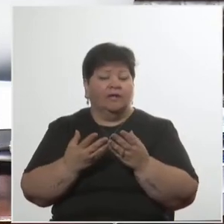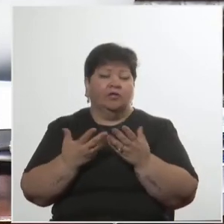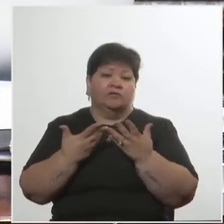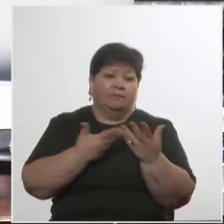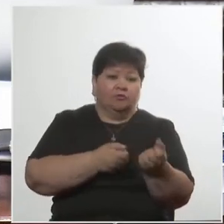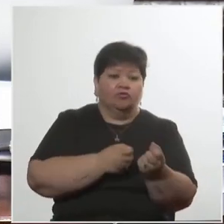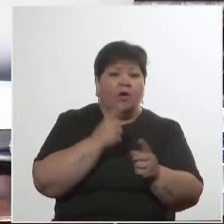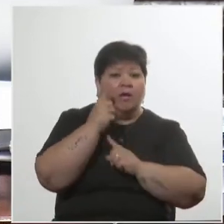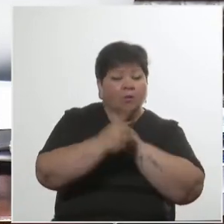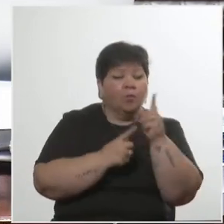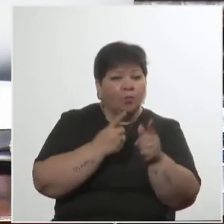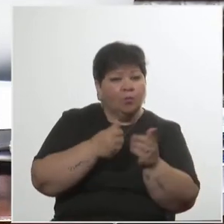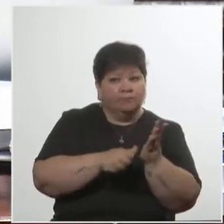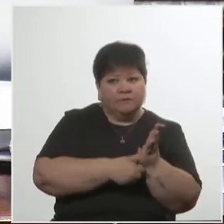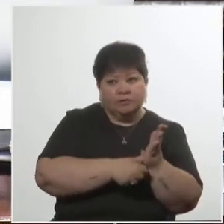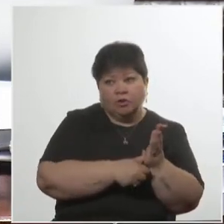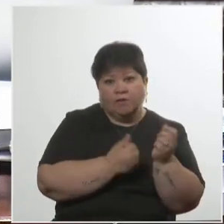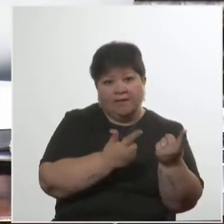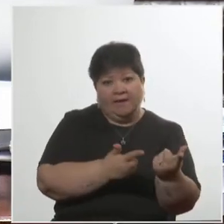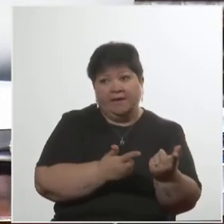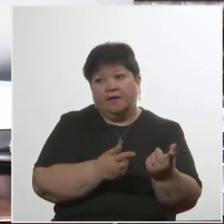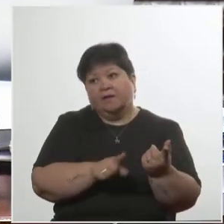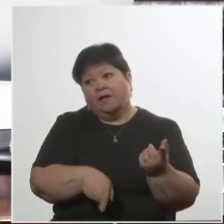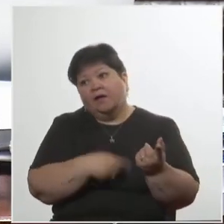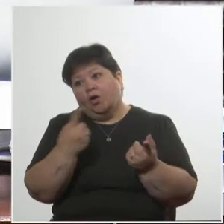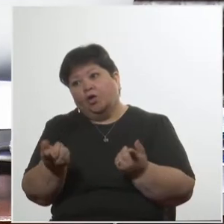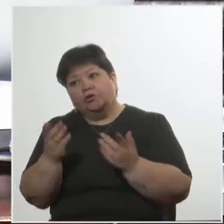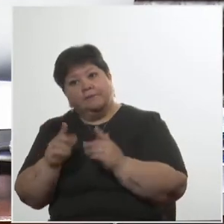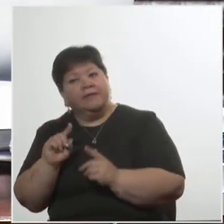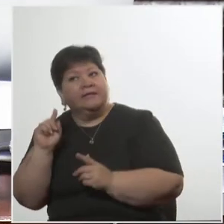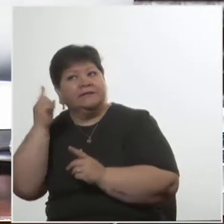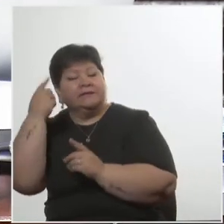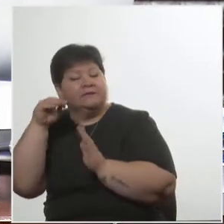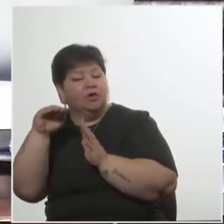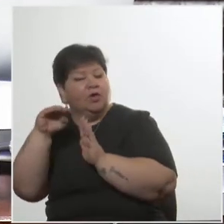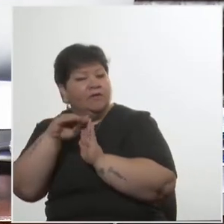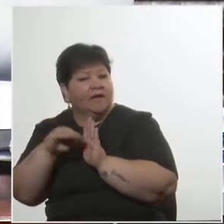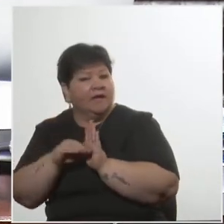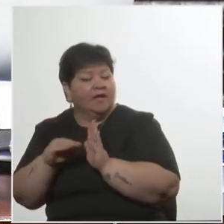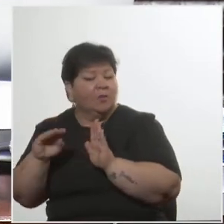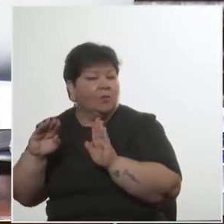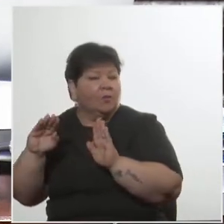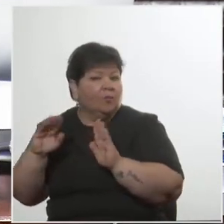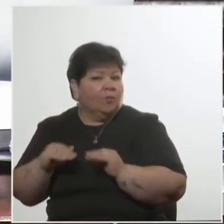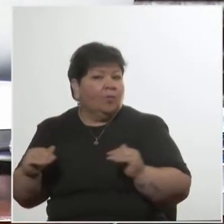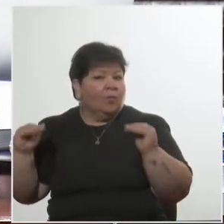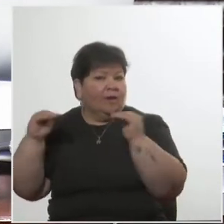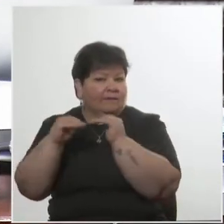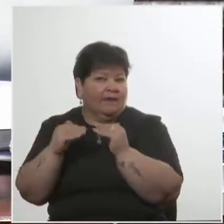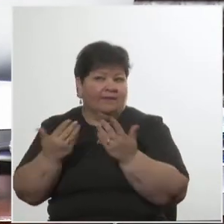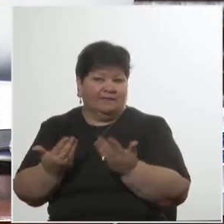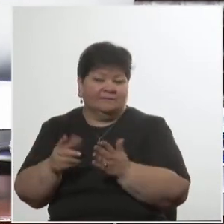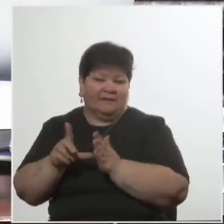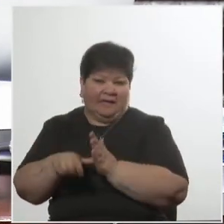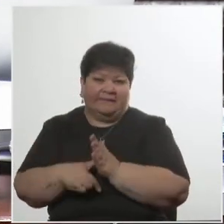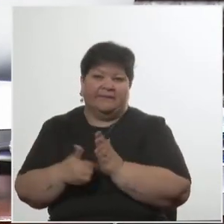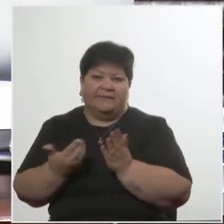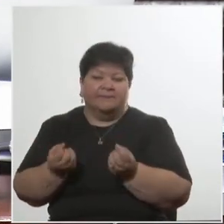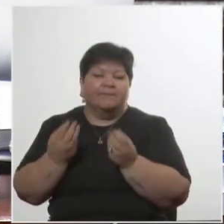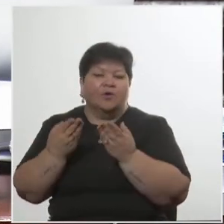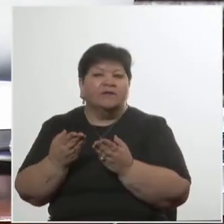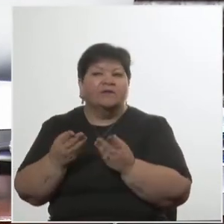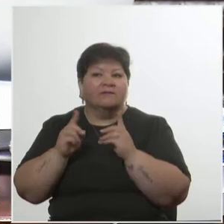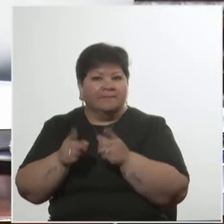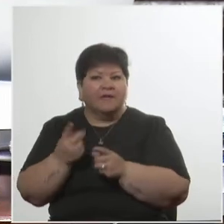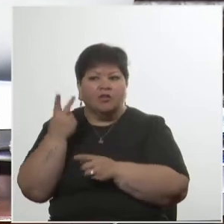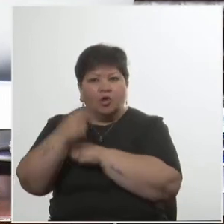aún no se perdió la oportunidad de honrar el principio de igualdad llega tarde porque estuvo más de dos años en Comisión sin ser